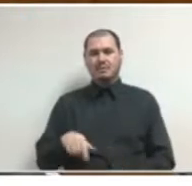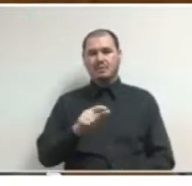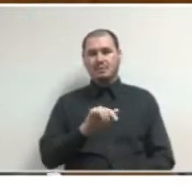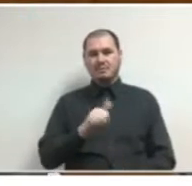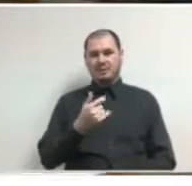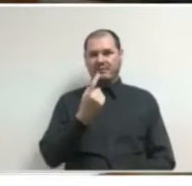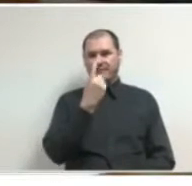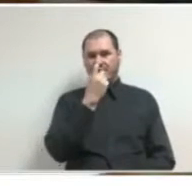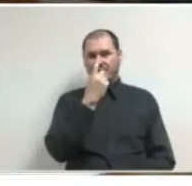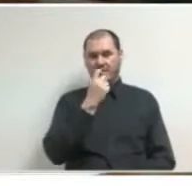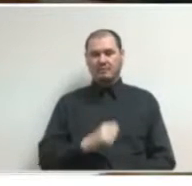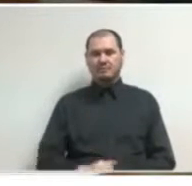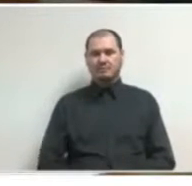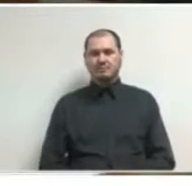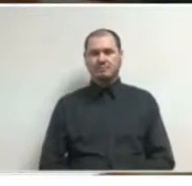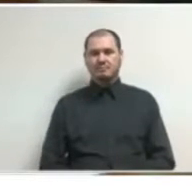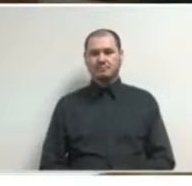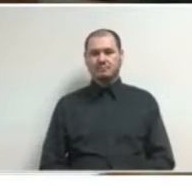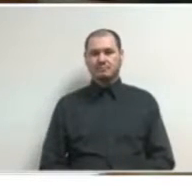ya sale coja más ese.